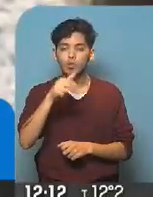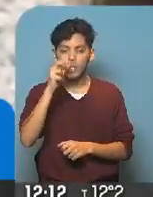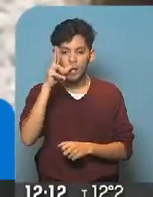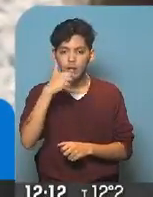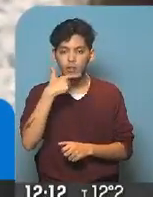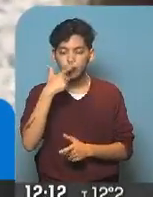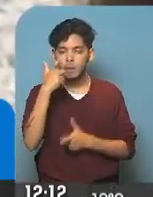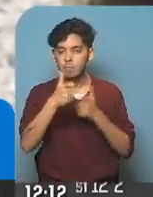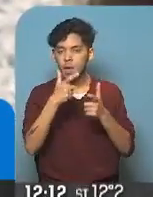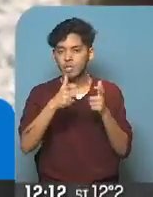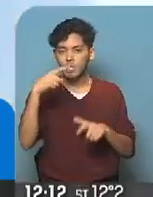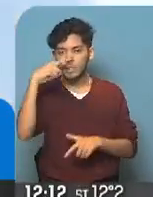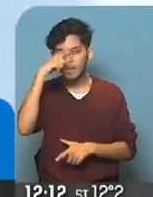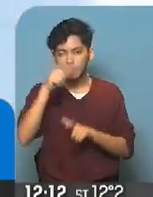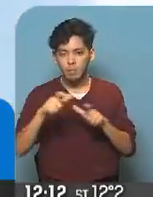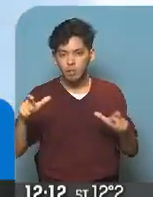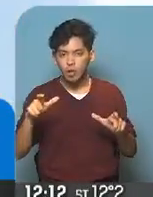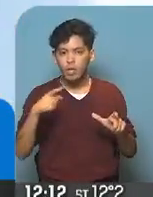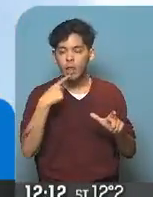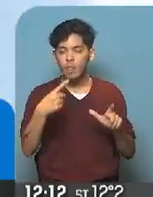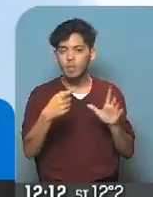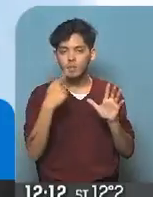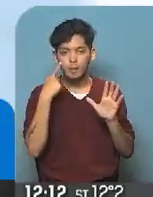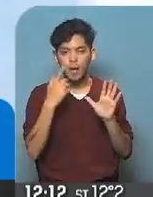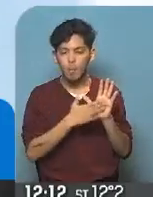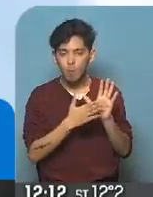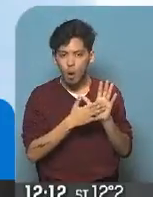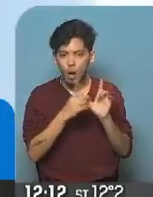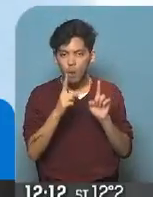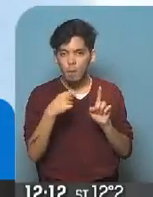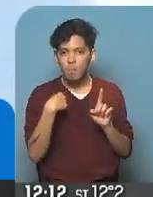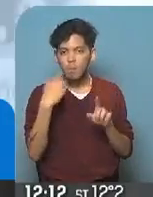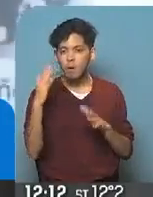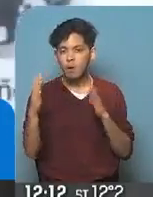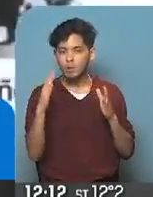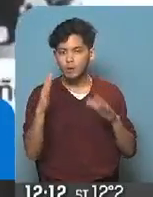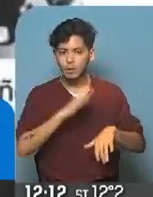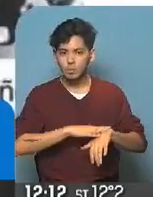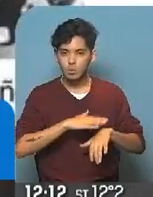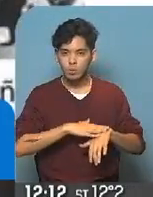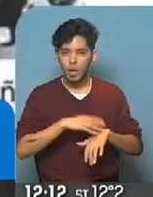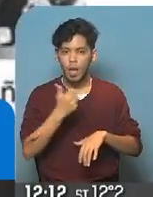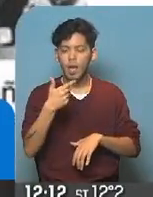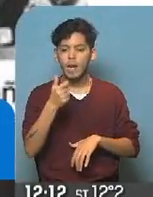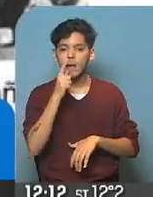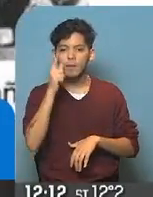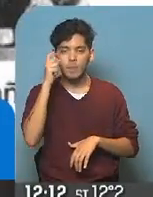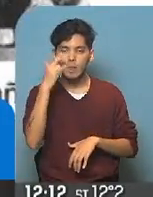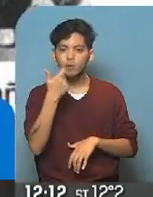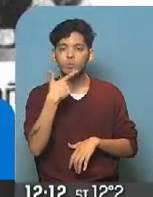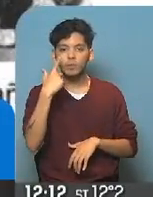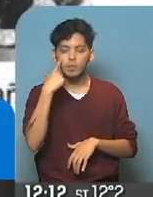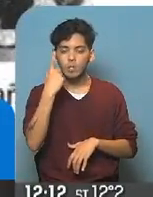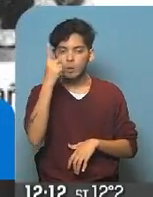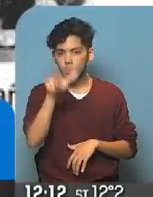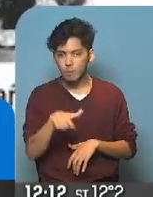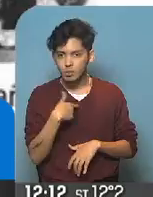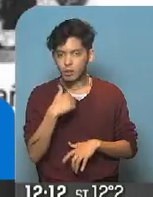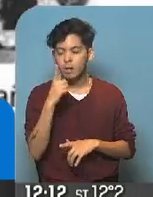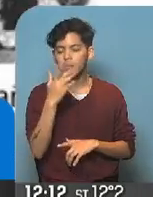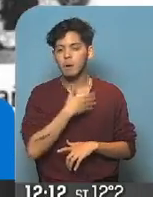7 personas, según el parte de época de la dictadura. Entre ellas Diana Terucci, mamá de Clara Nahí,